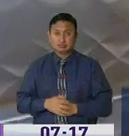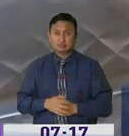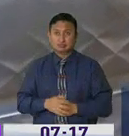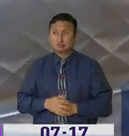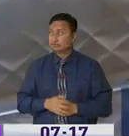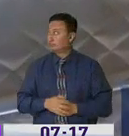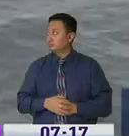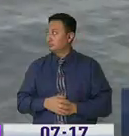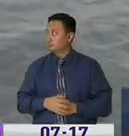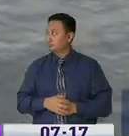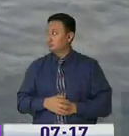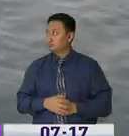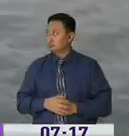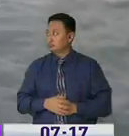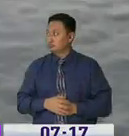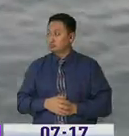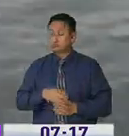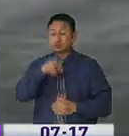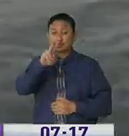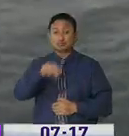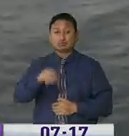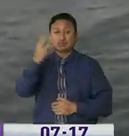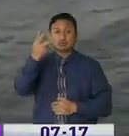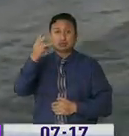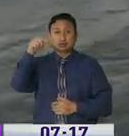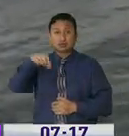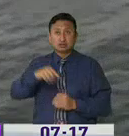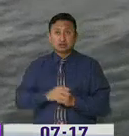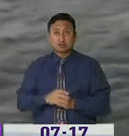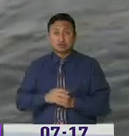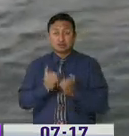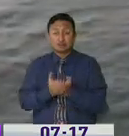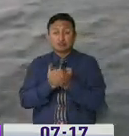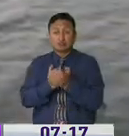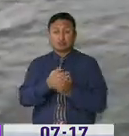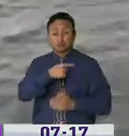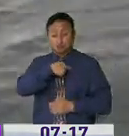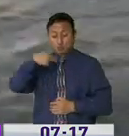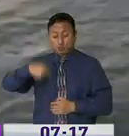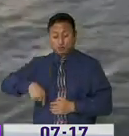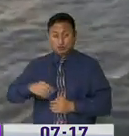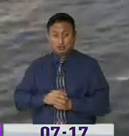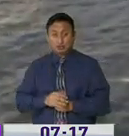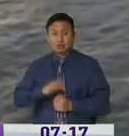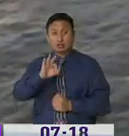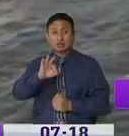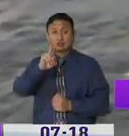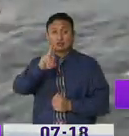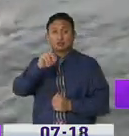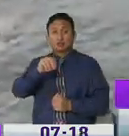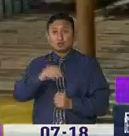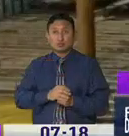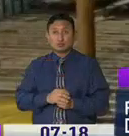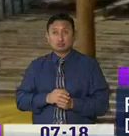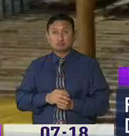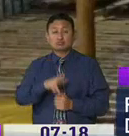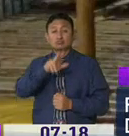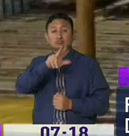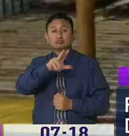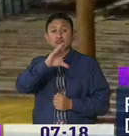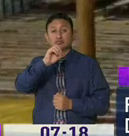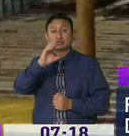En 2017, la embarcación china Fu Yuan Yuleng fue detectada con 300 toneladas de